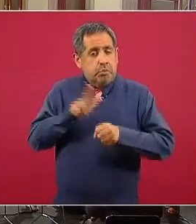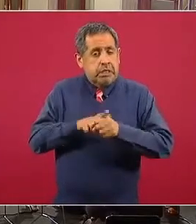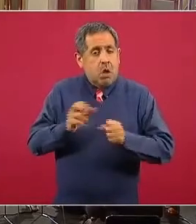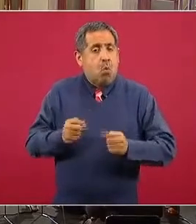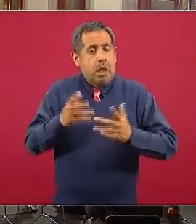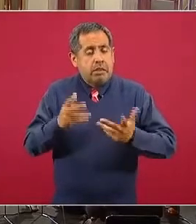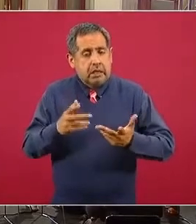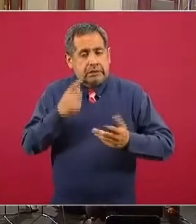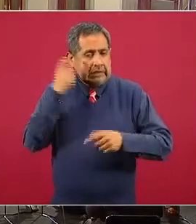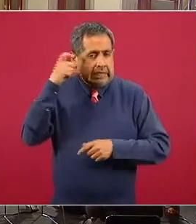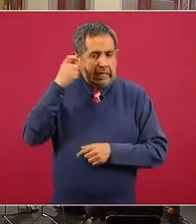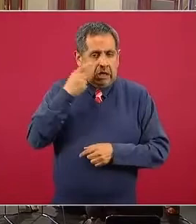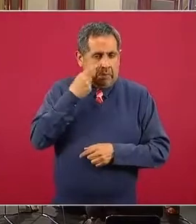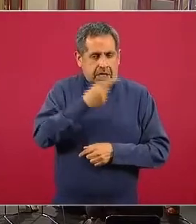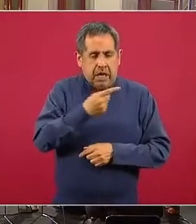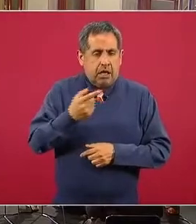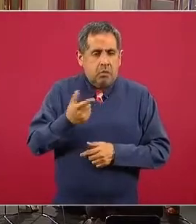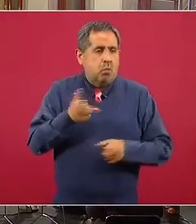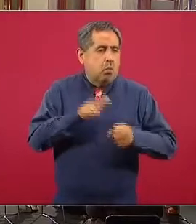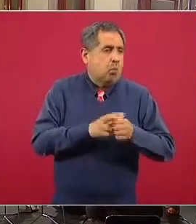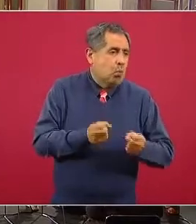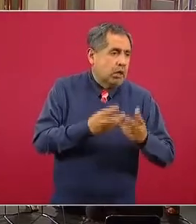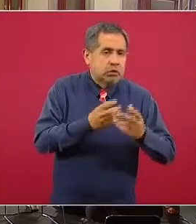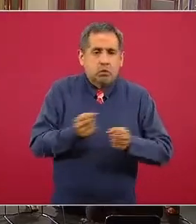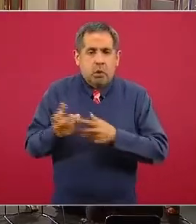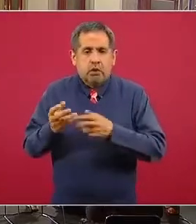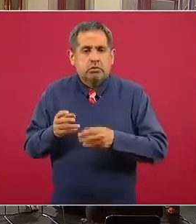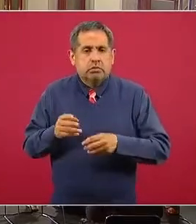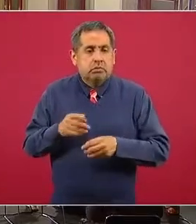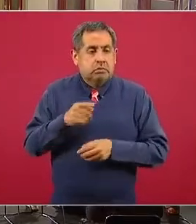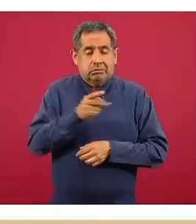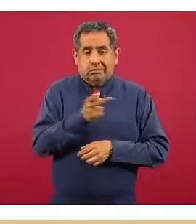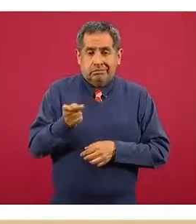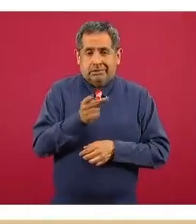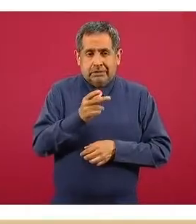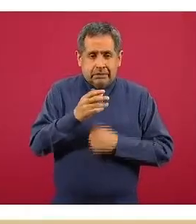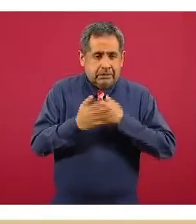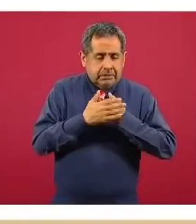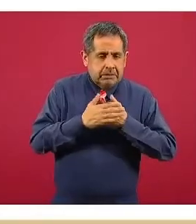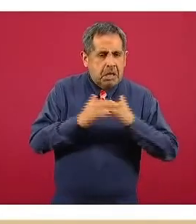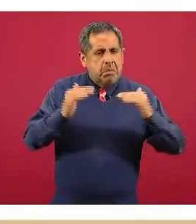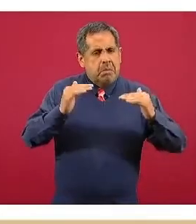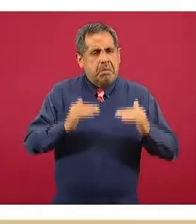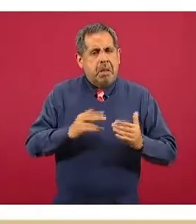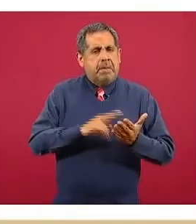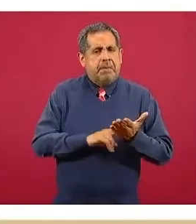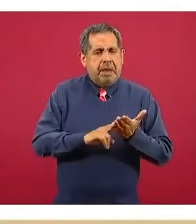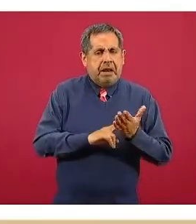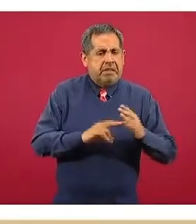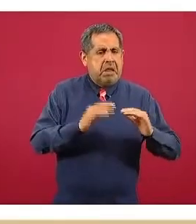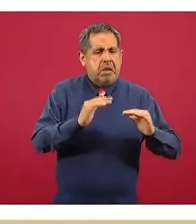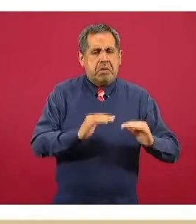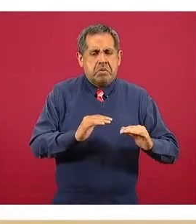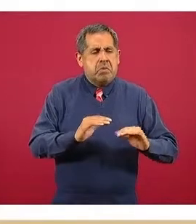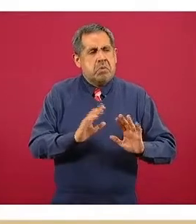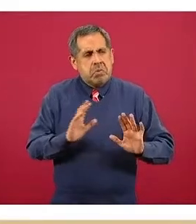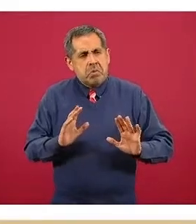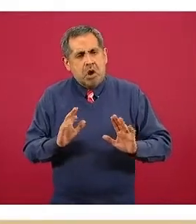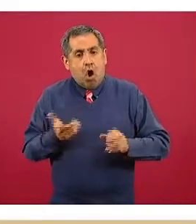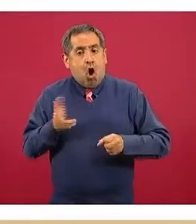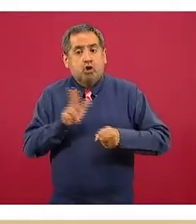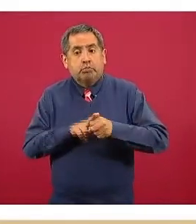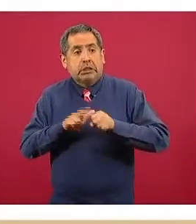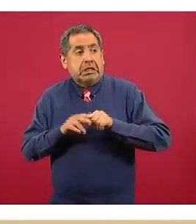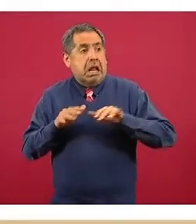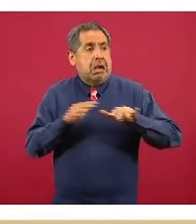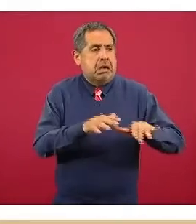en el caso de Querétaro, que es la siguiente diapositiva, ambos indicadores todavía están en un rango verde, es decir, un rango bajo, no han superado